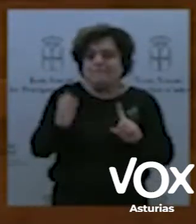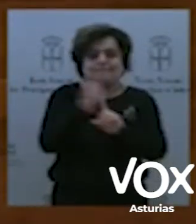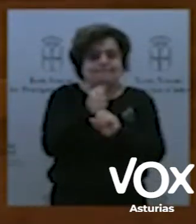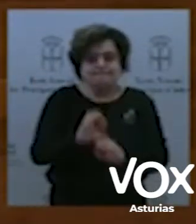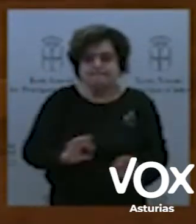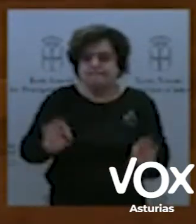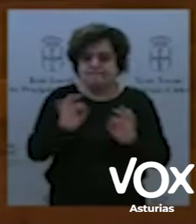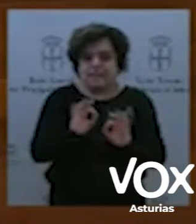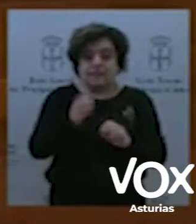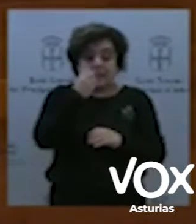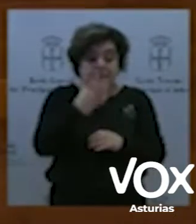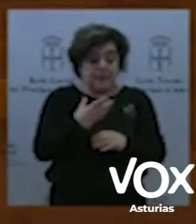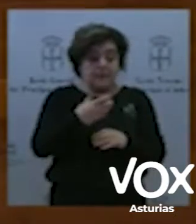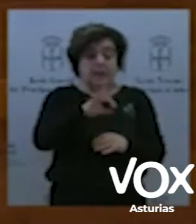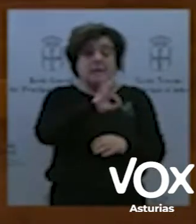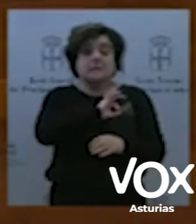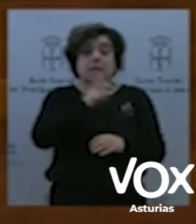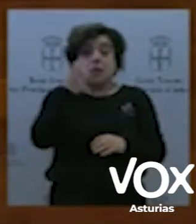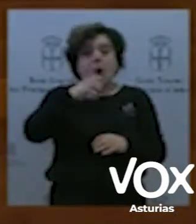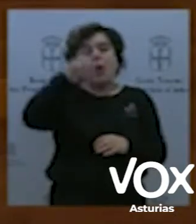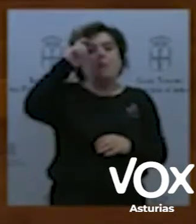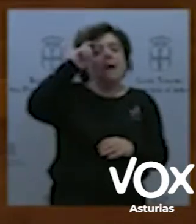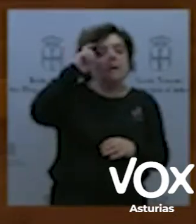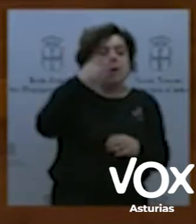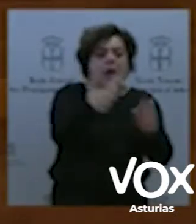propuestas ha negociado con todos ustedes,